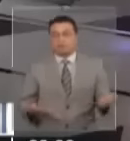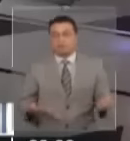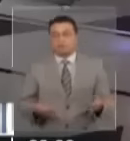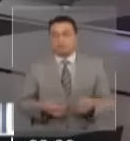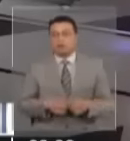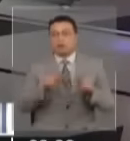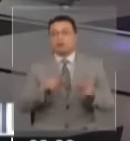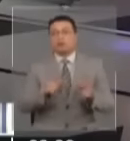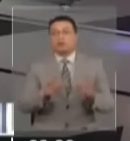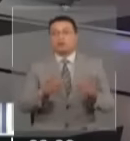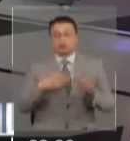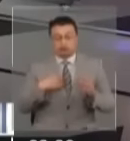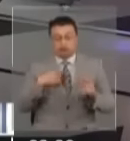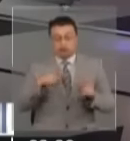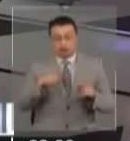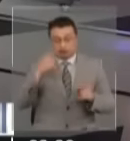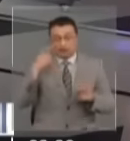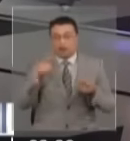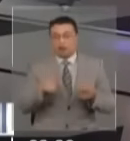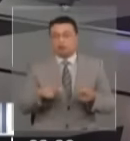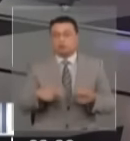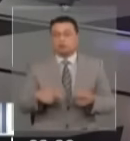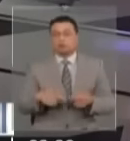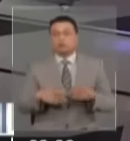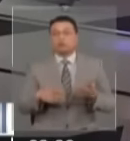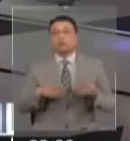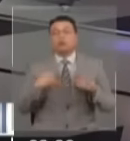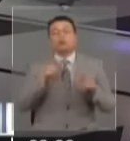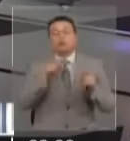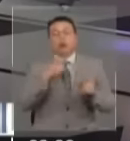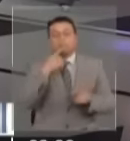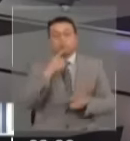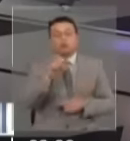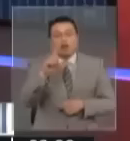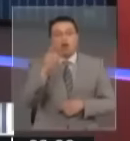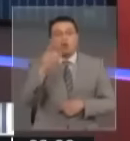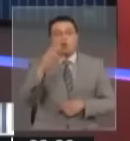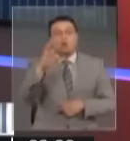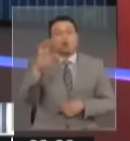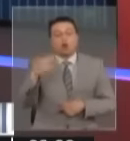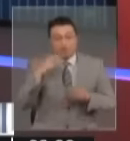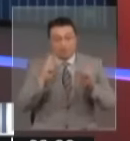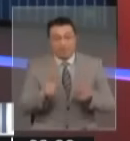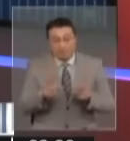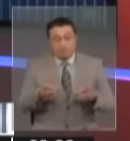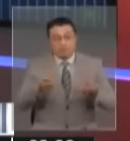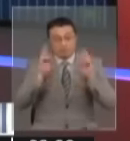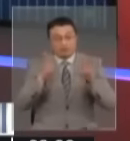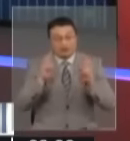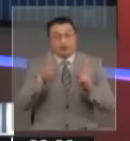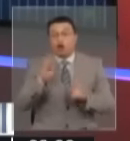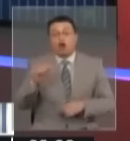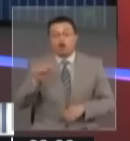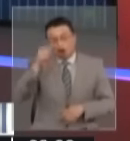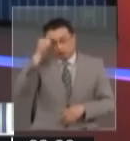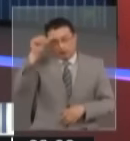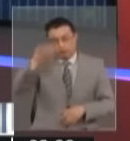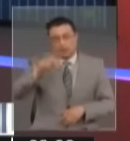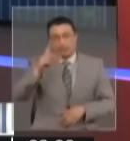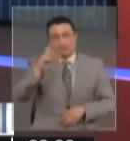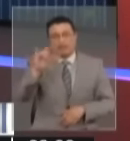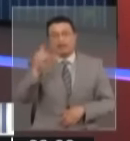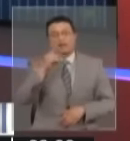estoy preguntando por el todo lucro. Se paga. Señor Sarita, yo le estoy preguntando por el lucro. El lucro debe permitirse o no, o sea, debe castigarse o no como delito.